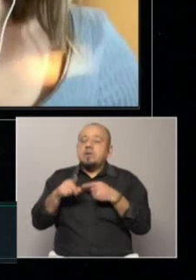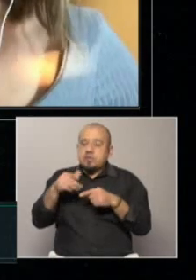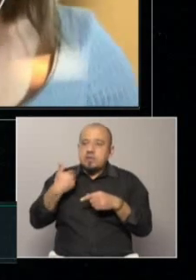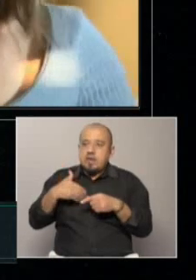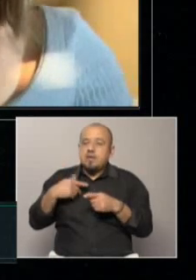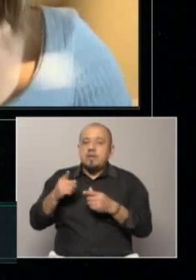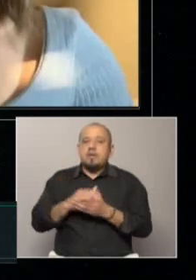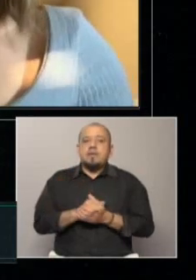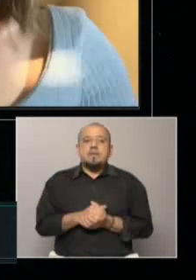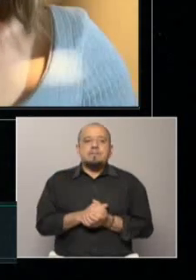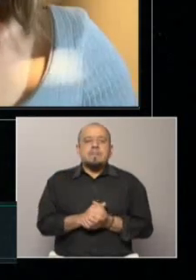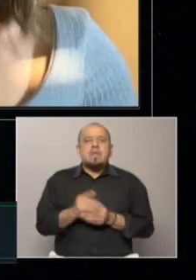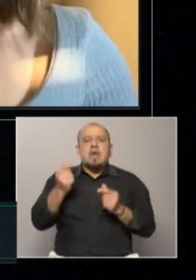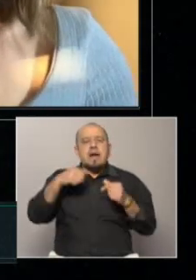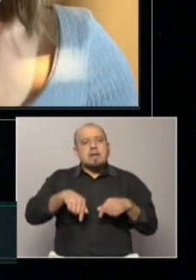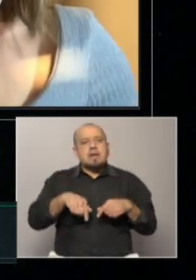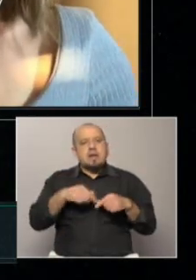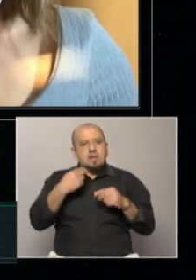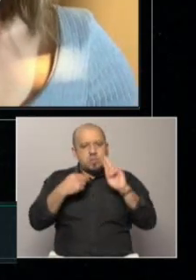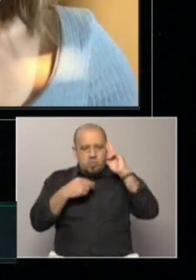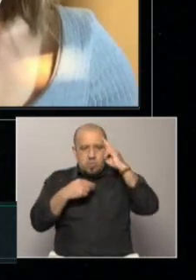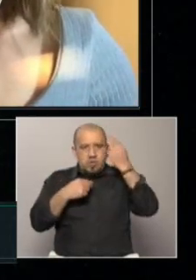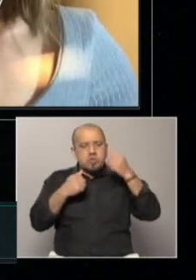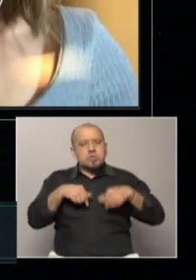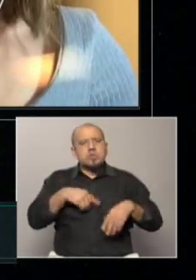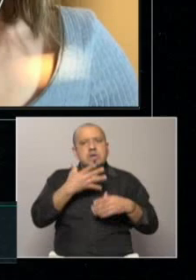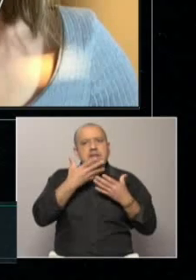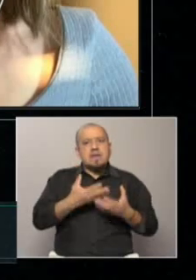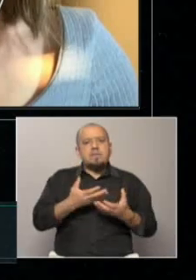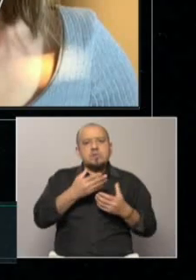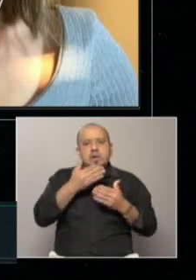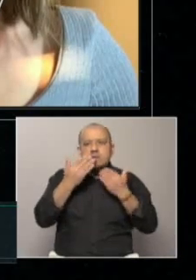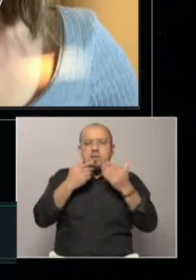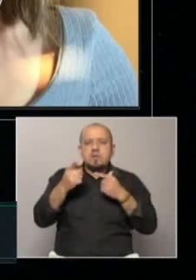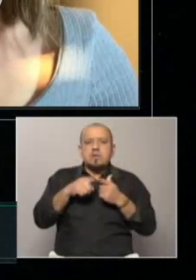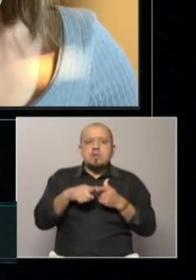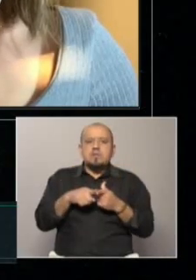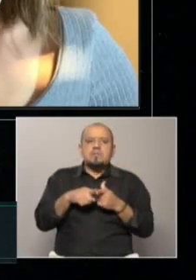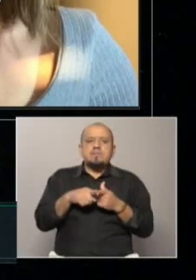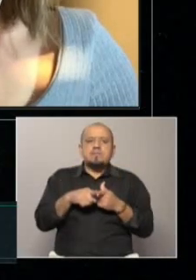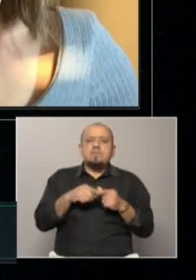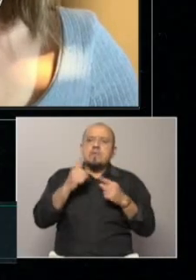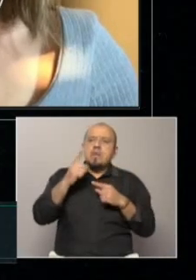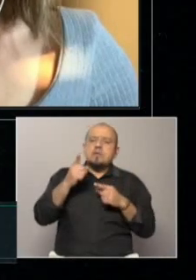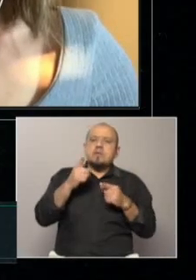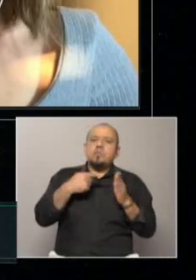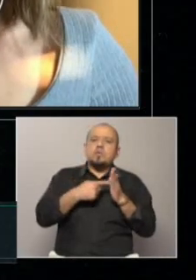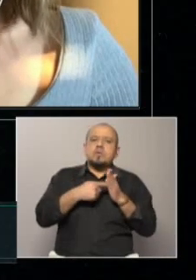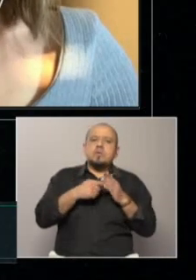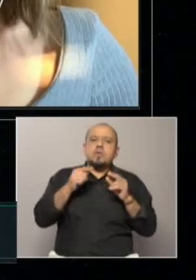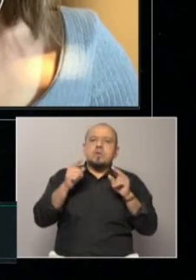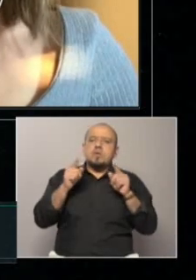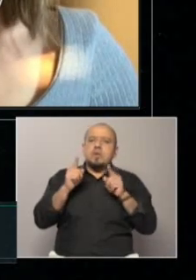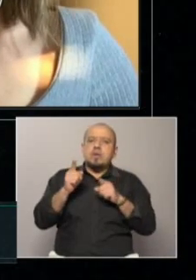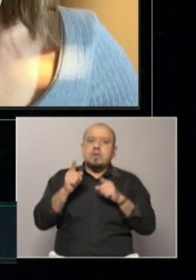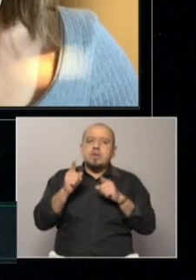montón. Luciana, ¿sabes que acá llegó la repercusión de un hecho que queríamos comentar contigo, a ver si nos podés ampliar un poco más cómo se está viviendo allá? Que fue este